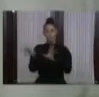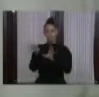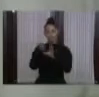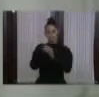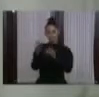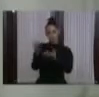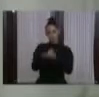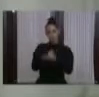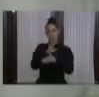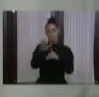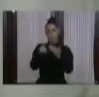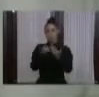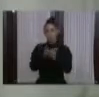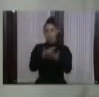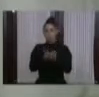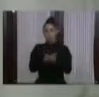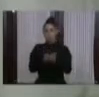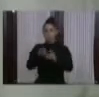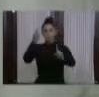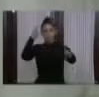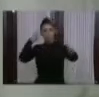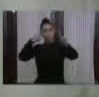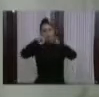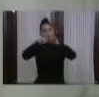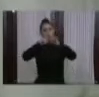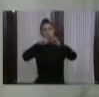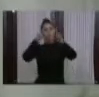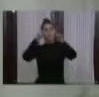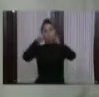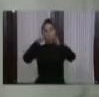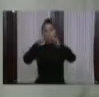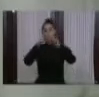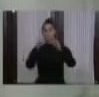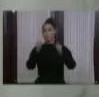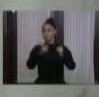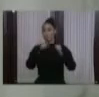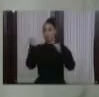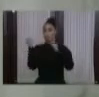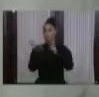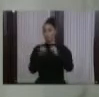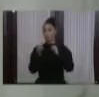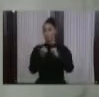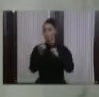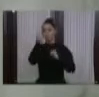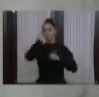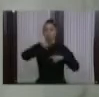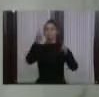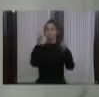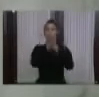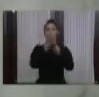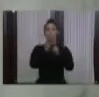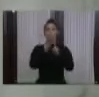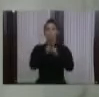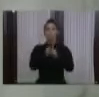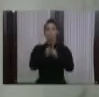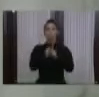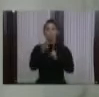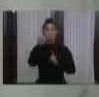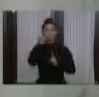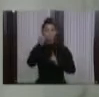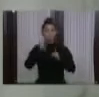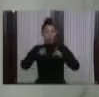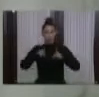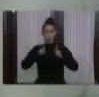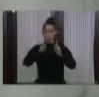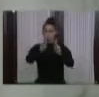cierra por ejemplo popup que hicieron los empresarios venezolanos cuando la cosa comenzó a complicarse en venezuela que se fueron